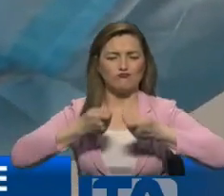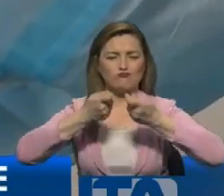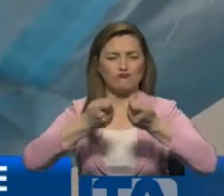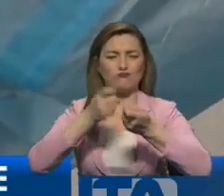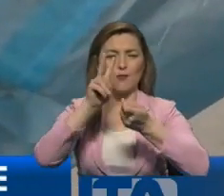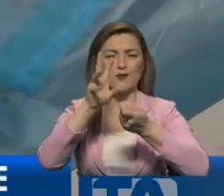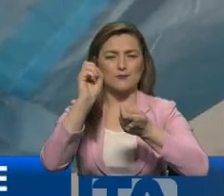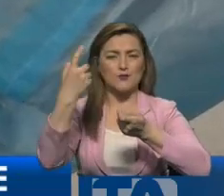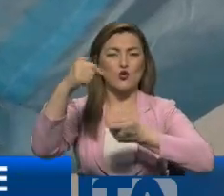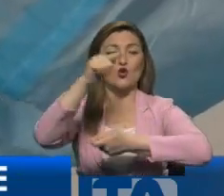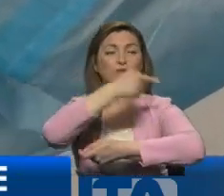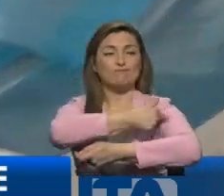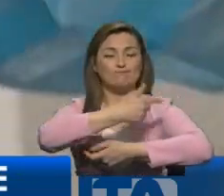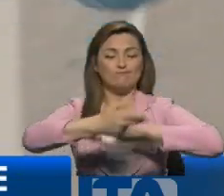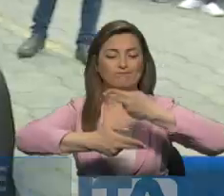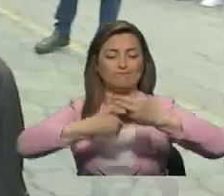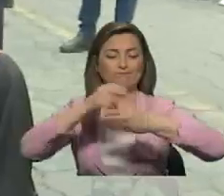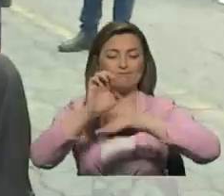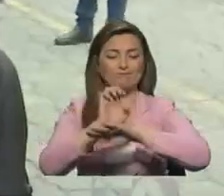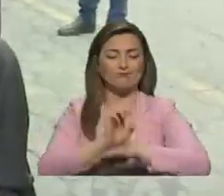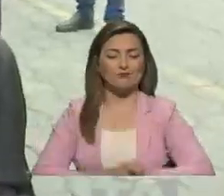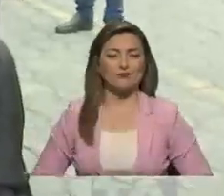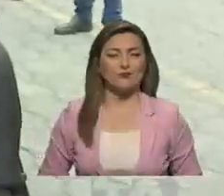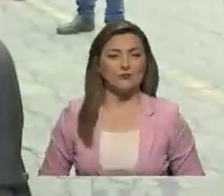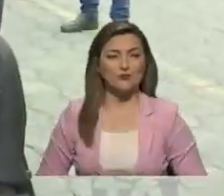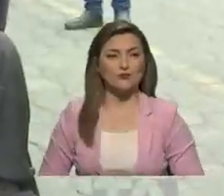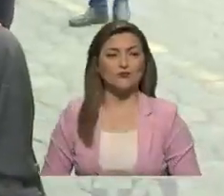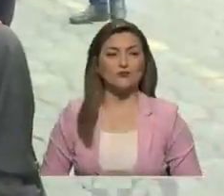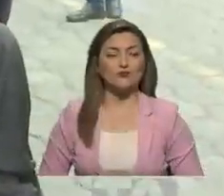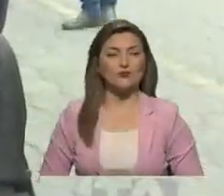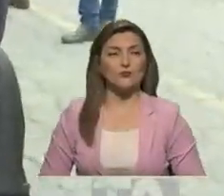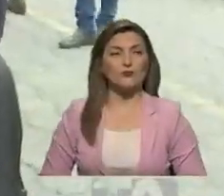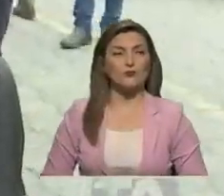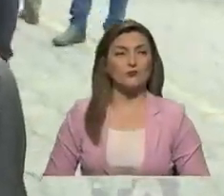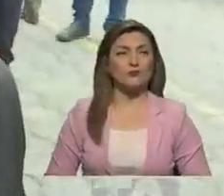millones de dosis que ha negociado el país. En Quito, Belén Merizalde, 24 horas.